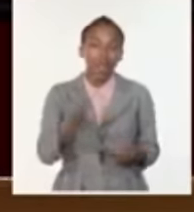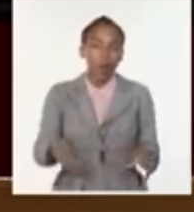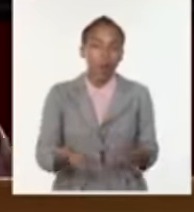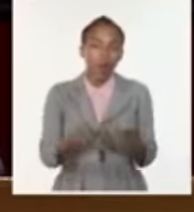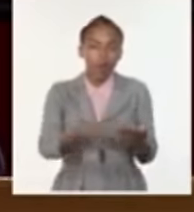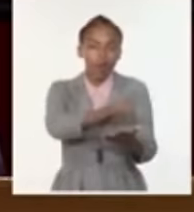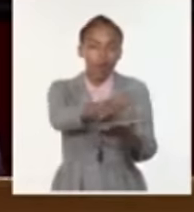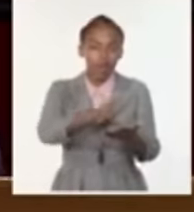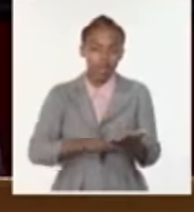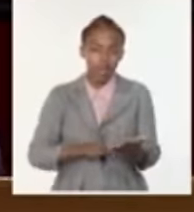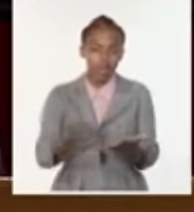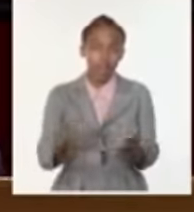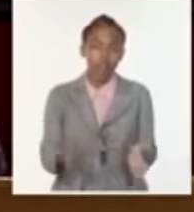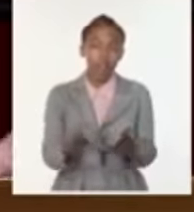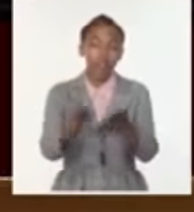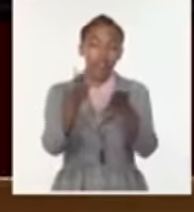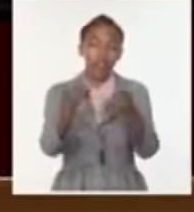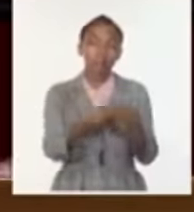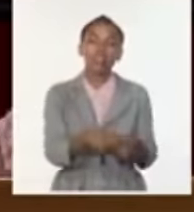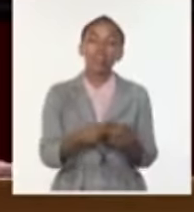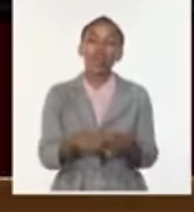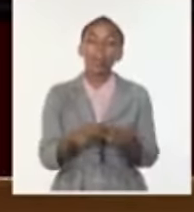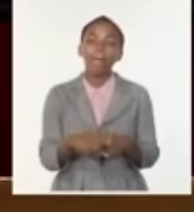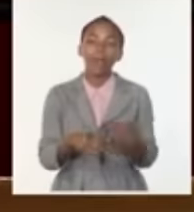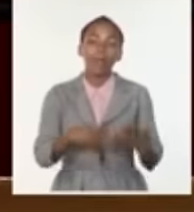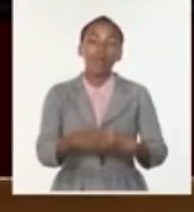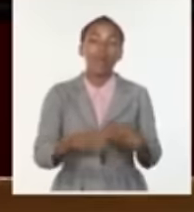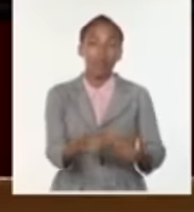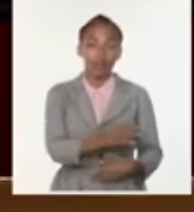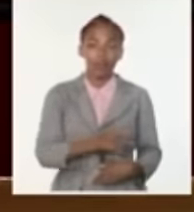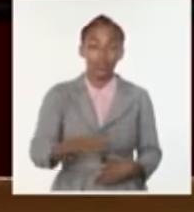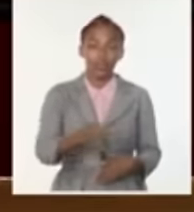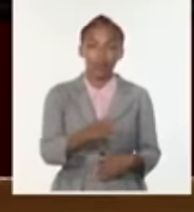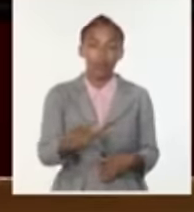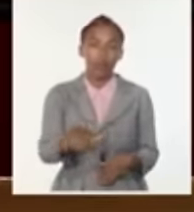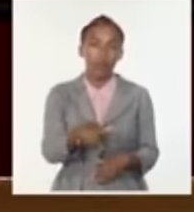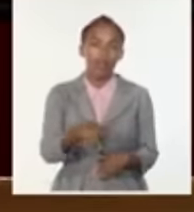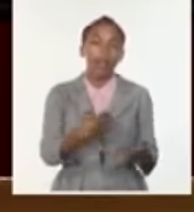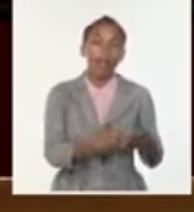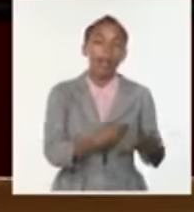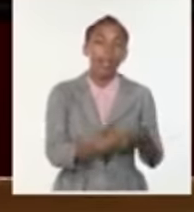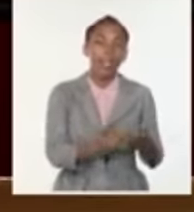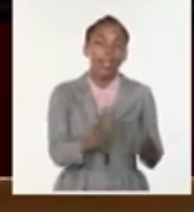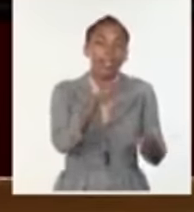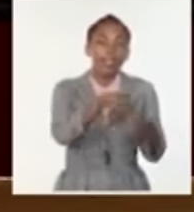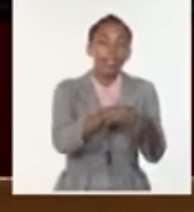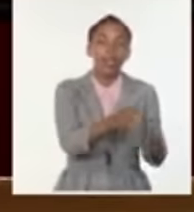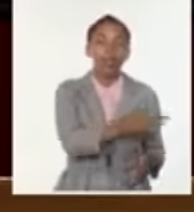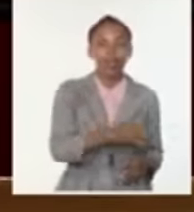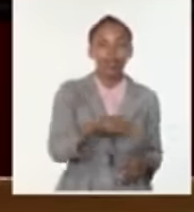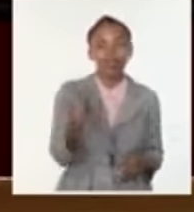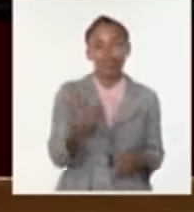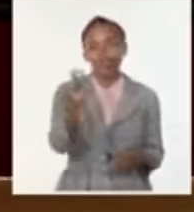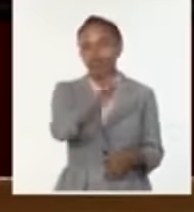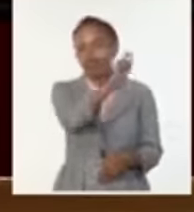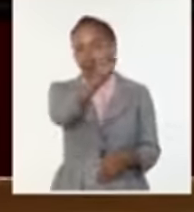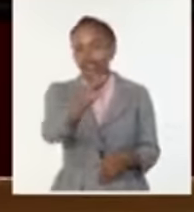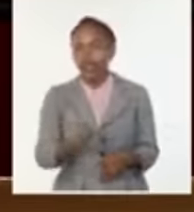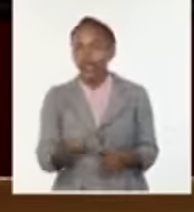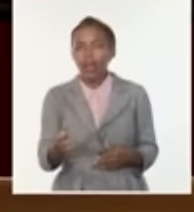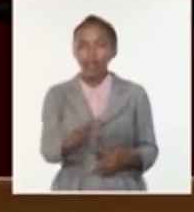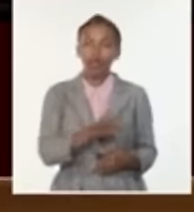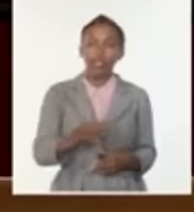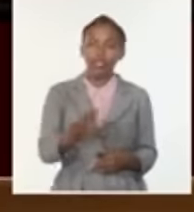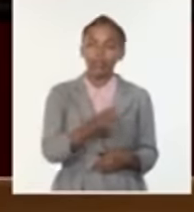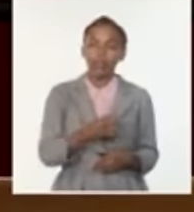resuelvan problemas del municipio. Pero también, aunque la facultad sea del municipio, no podemos prohibir que ese municipio se niegue a